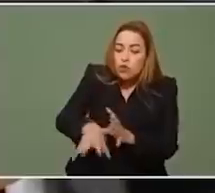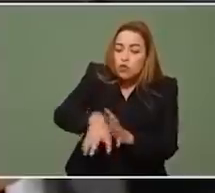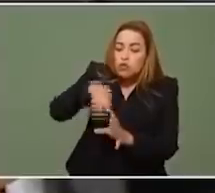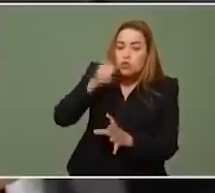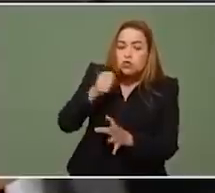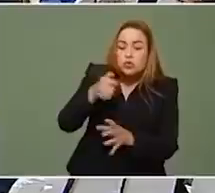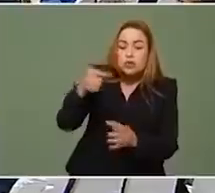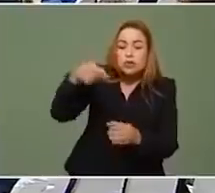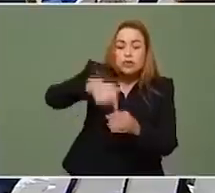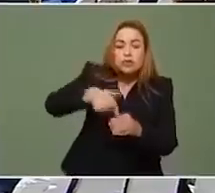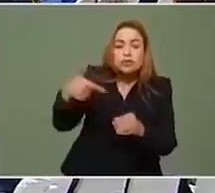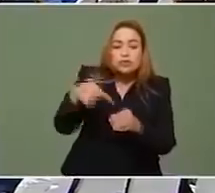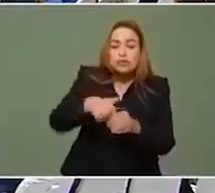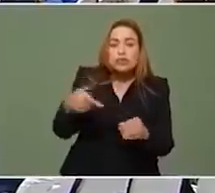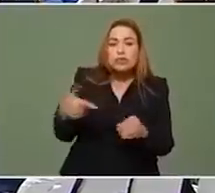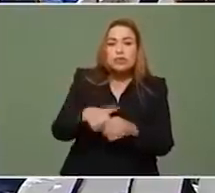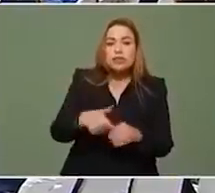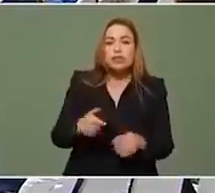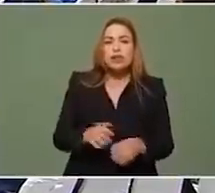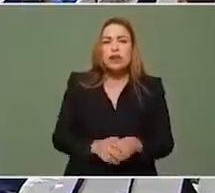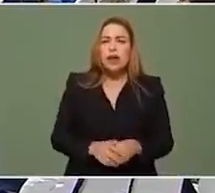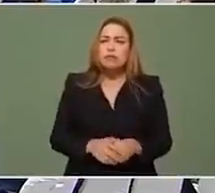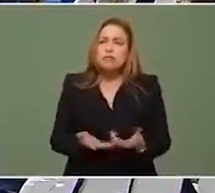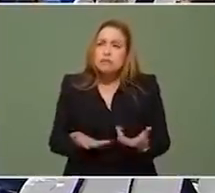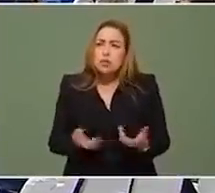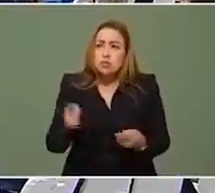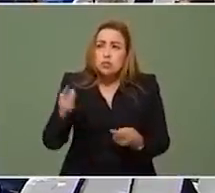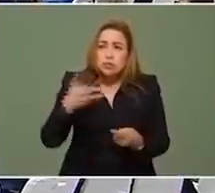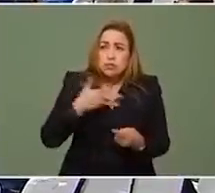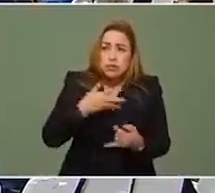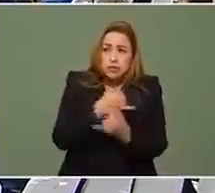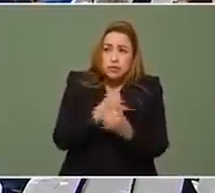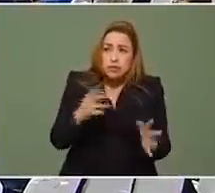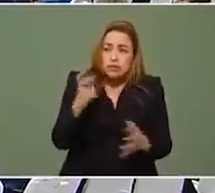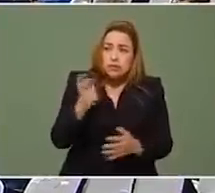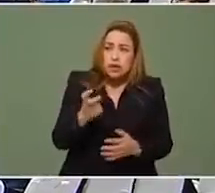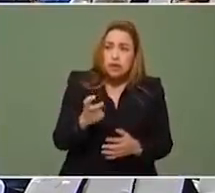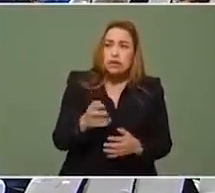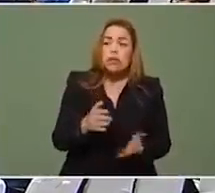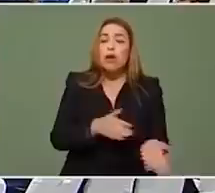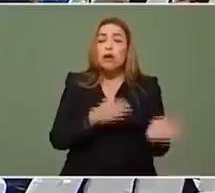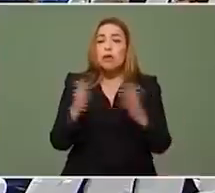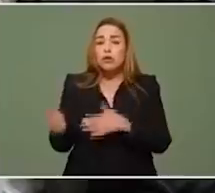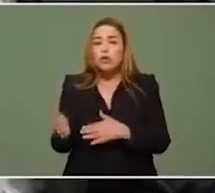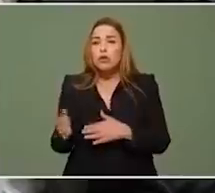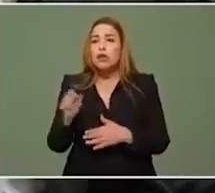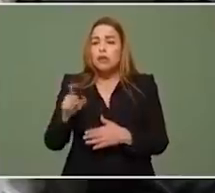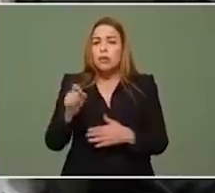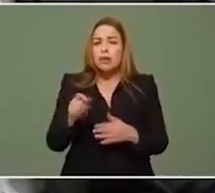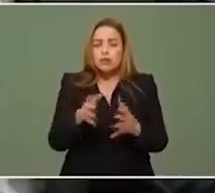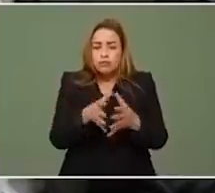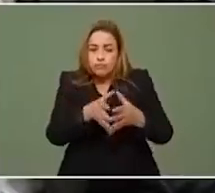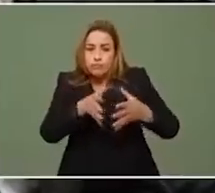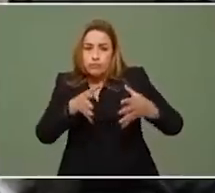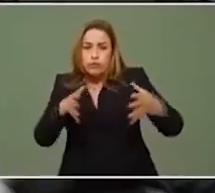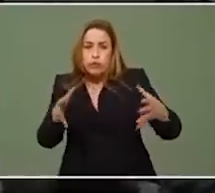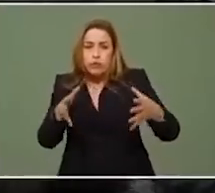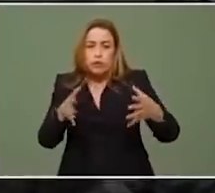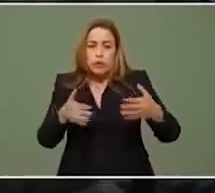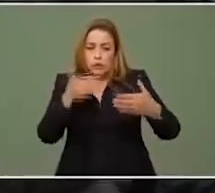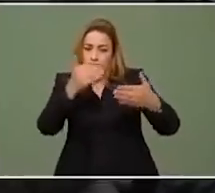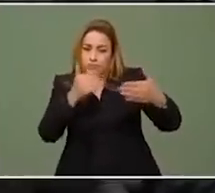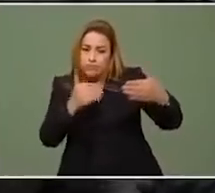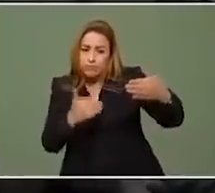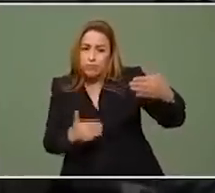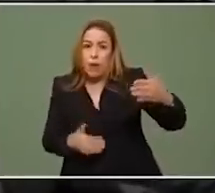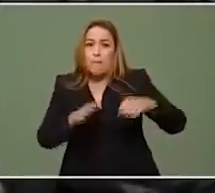incendio como habitualmente ocurre no sé qué información tenga y una más se aumentó el catálogo para de delitos para este